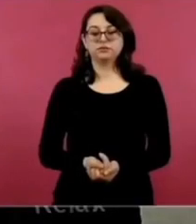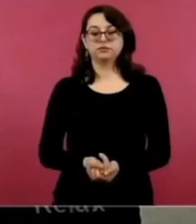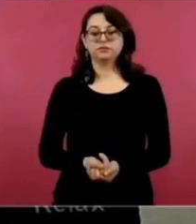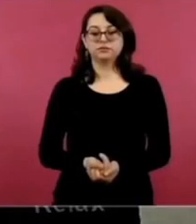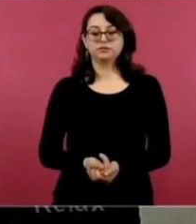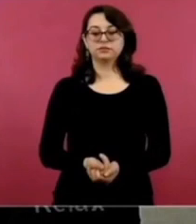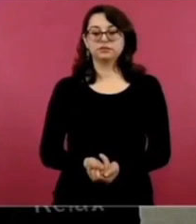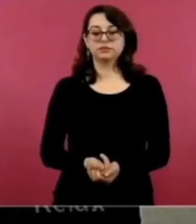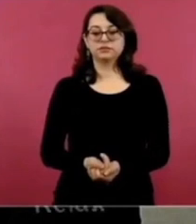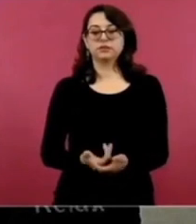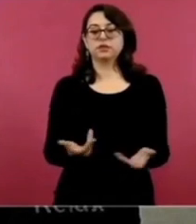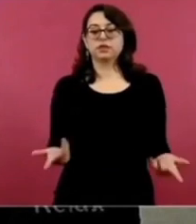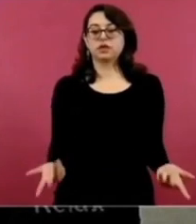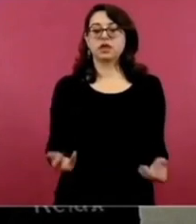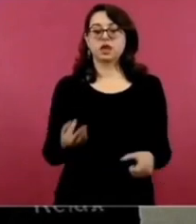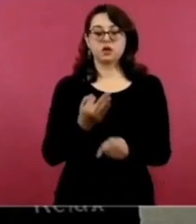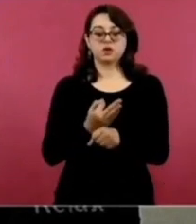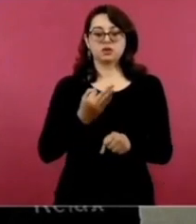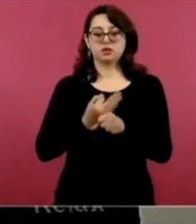¿En qué lugar está?